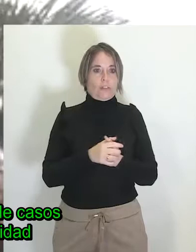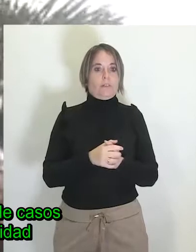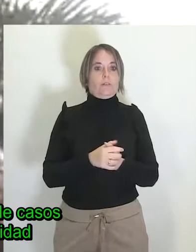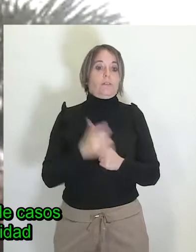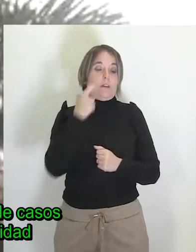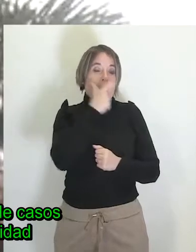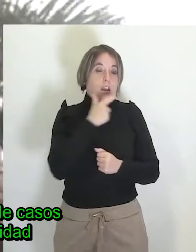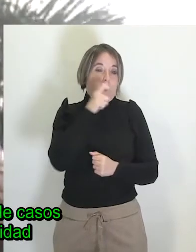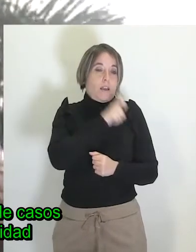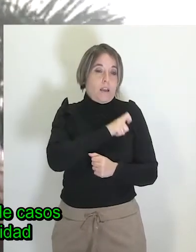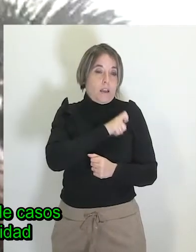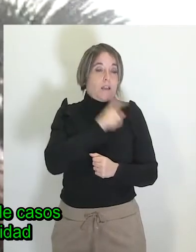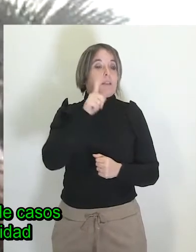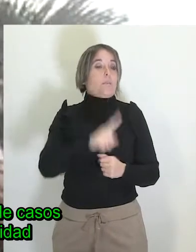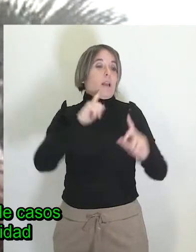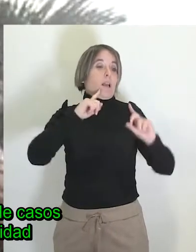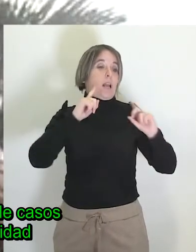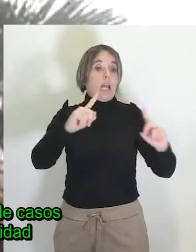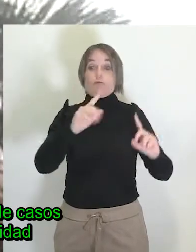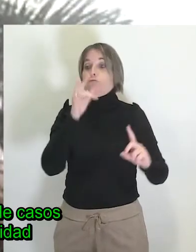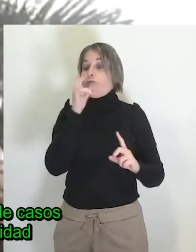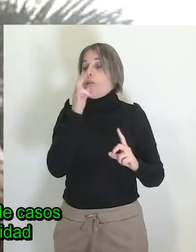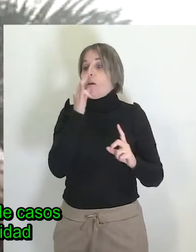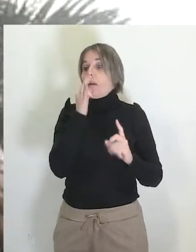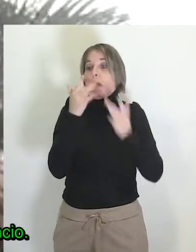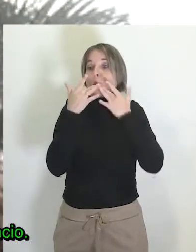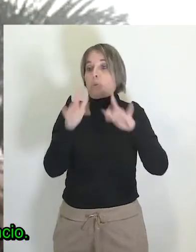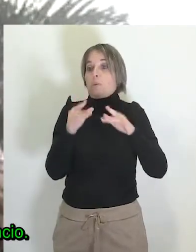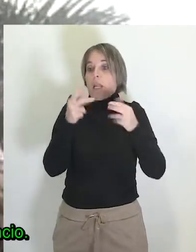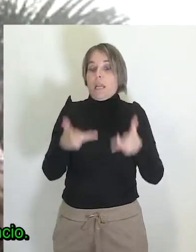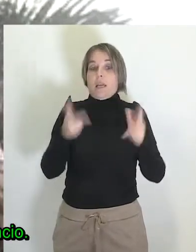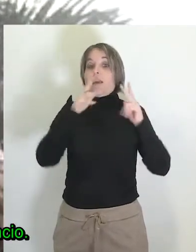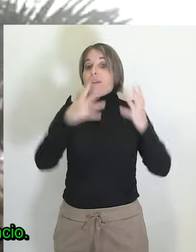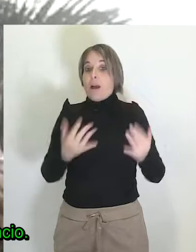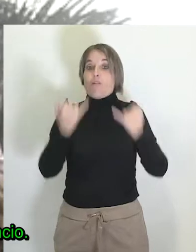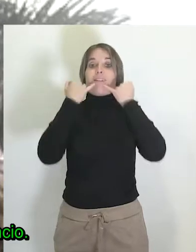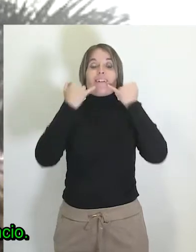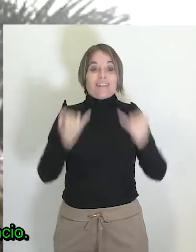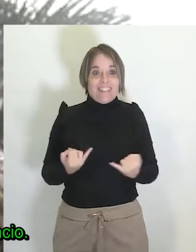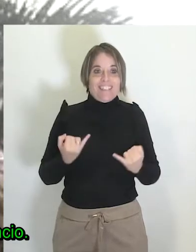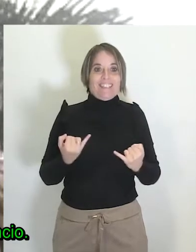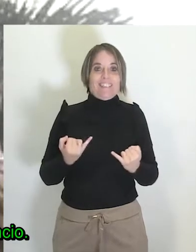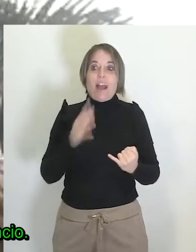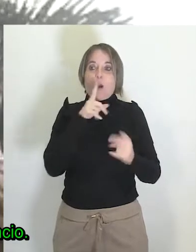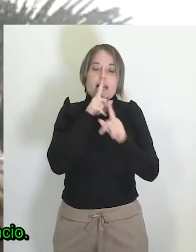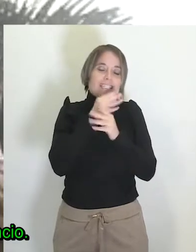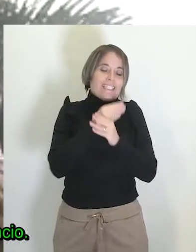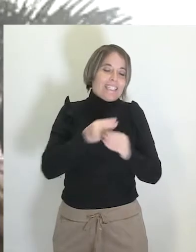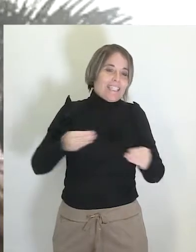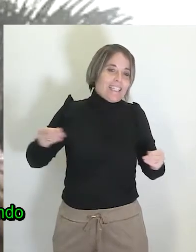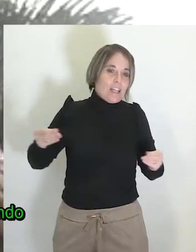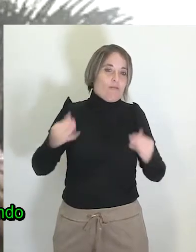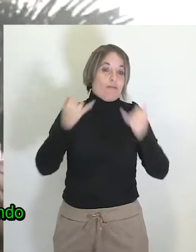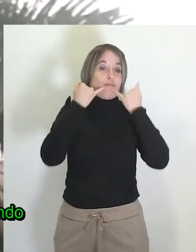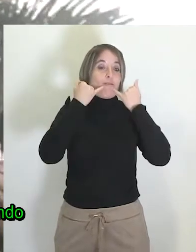así como obviamente la cantidad de casos que están quedando en impunidad y con la crisis en el total silencio,